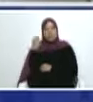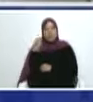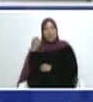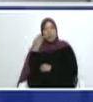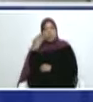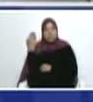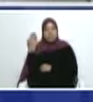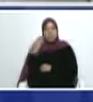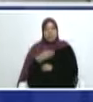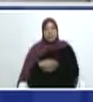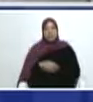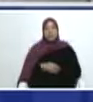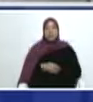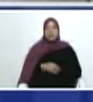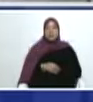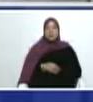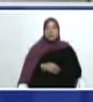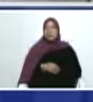Este,